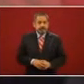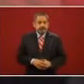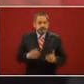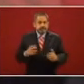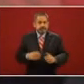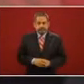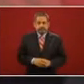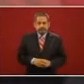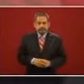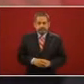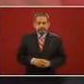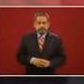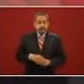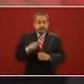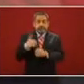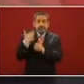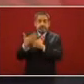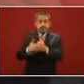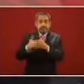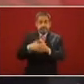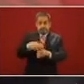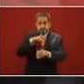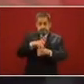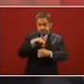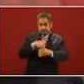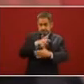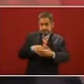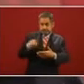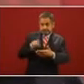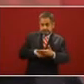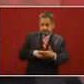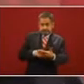Además, como vienen las elecciones,